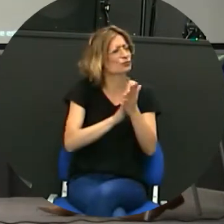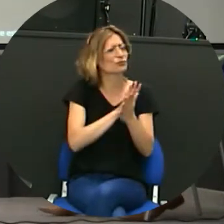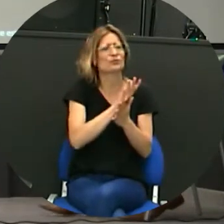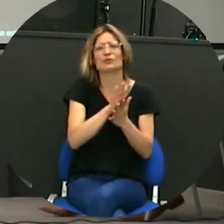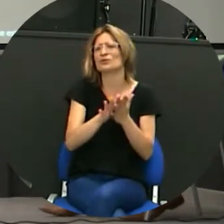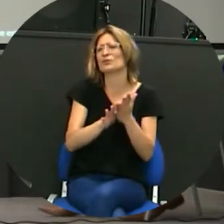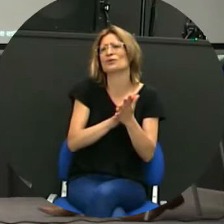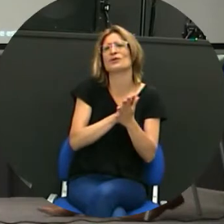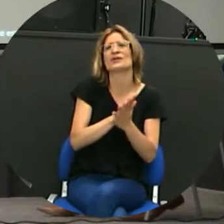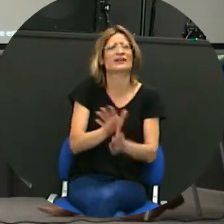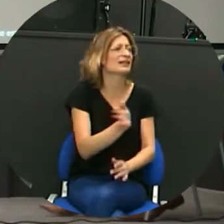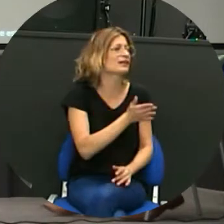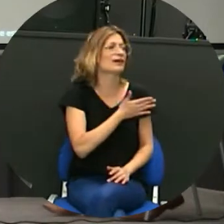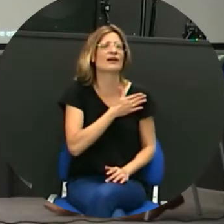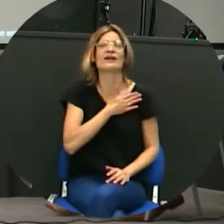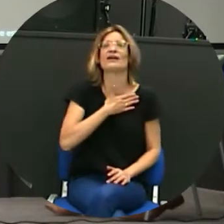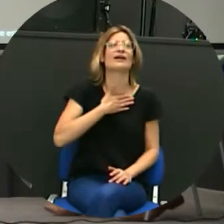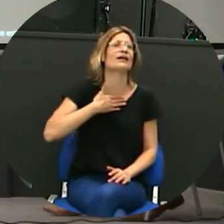queremos tu